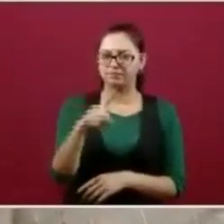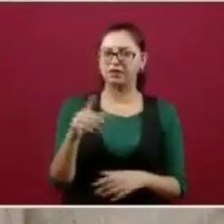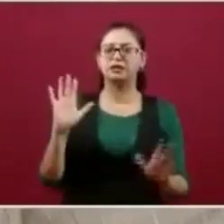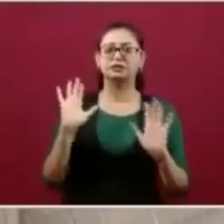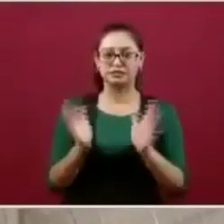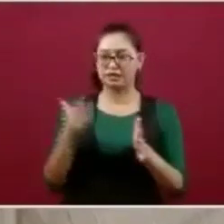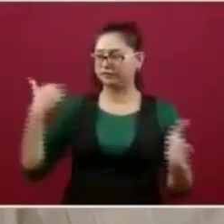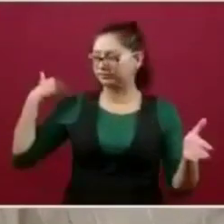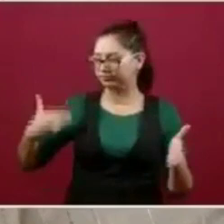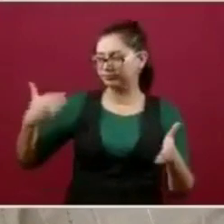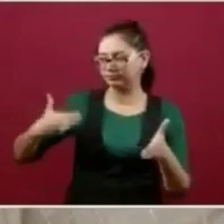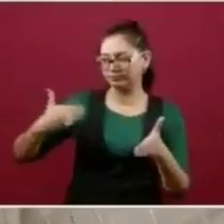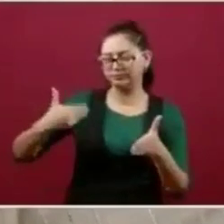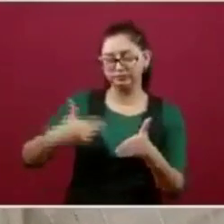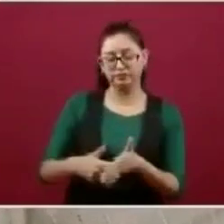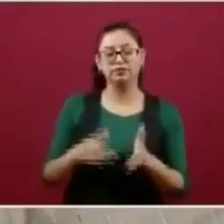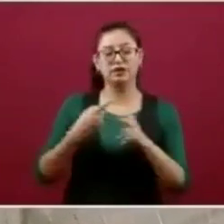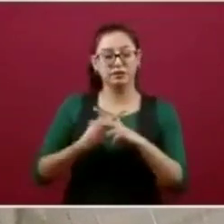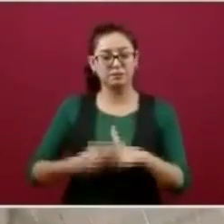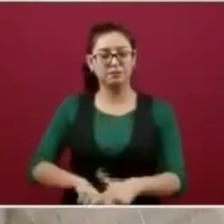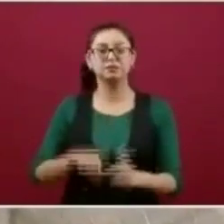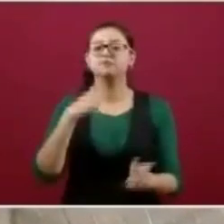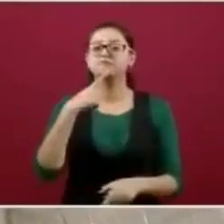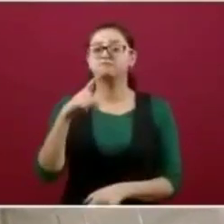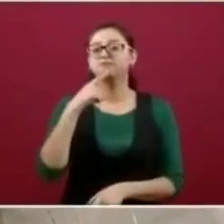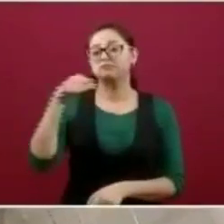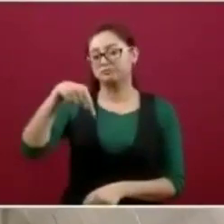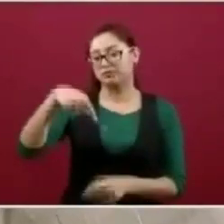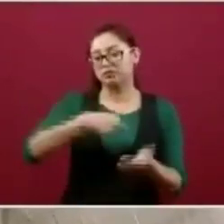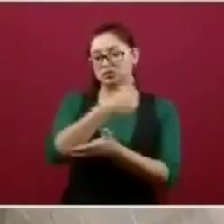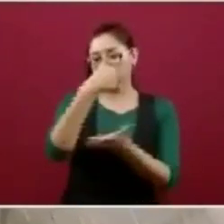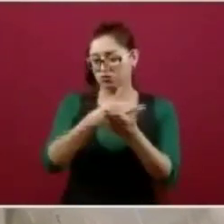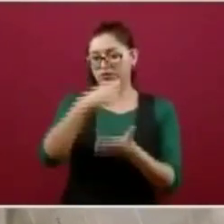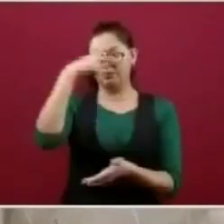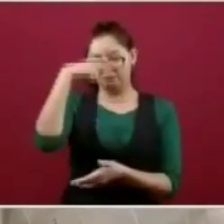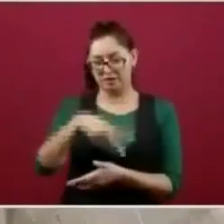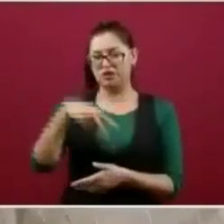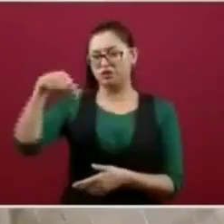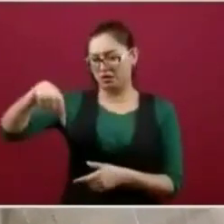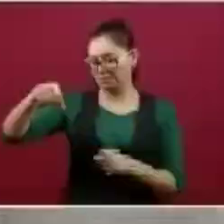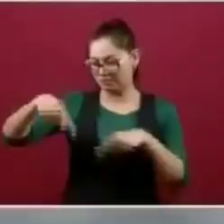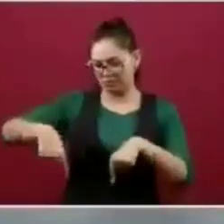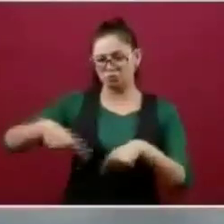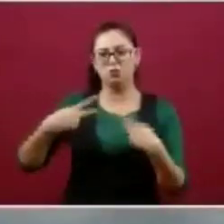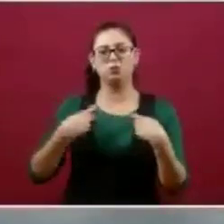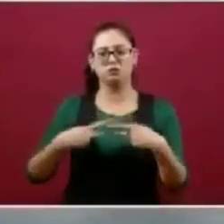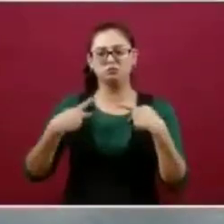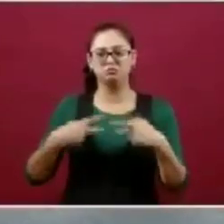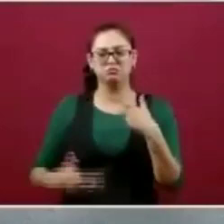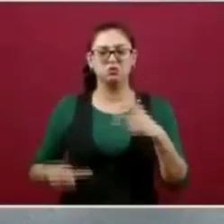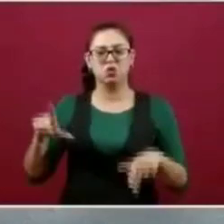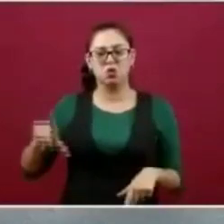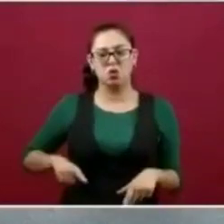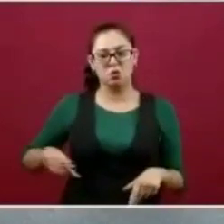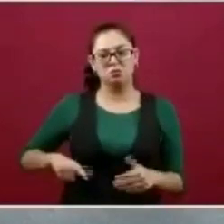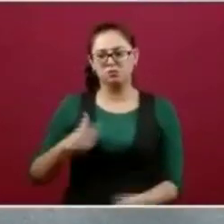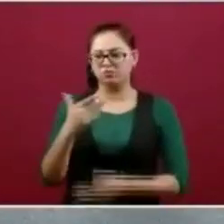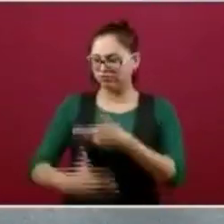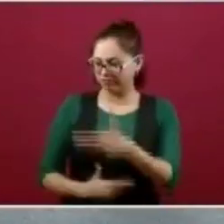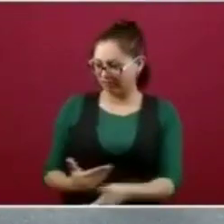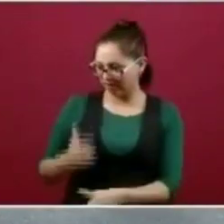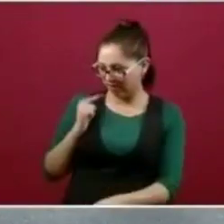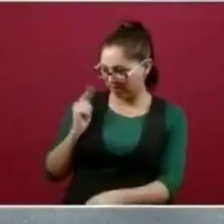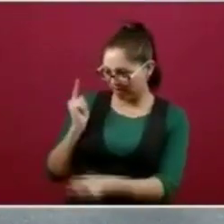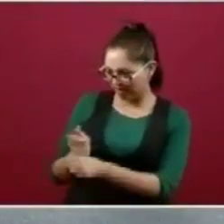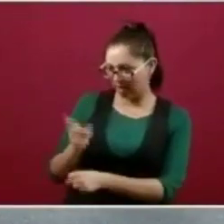denuncias aquí en la Ciudad de México, de agentes migratorios de la Ciudad de México, que probamos que estaban